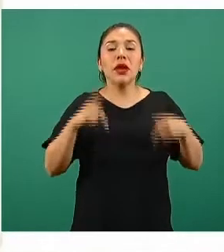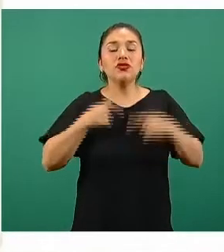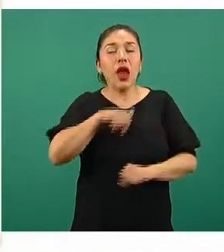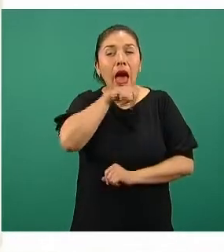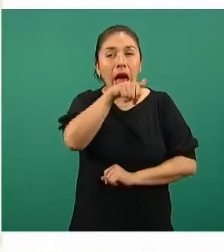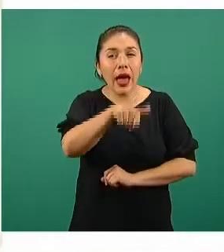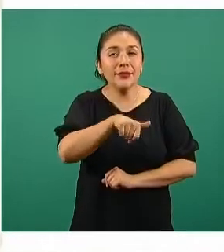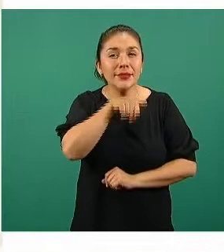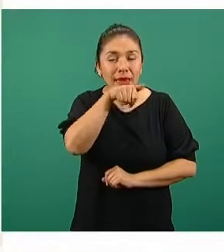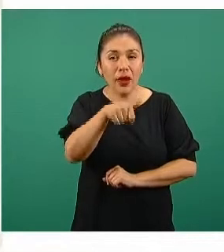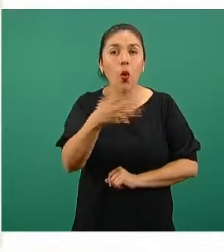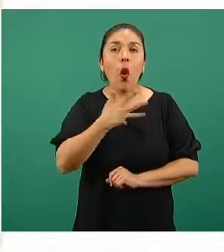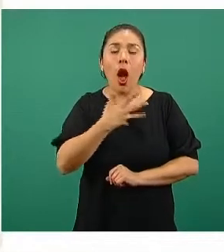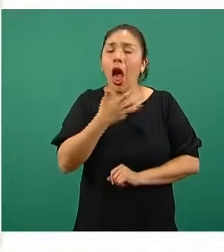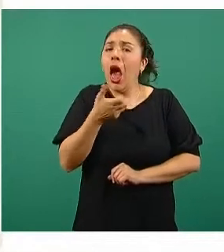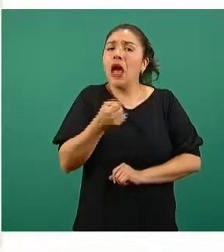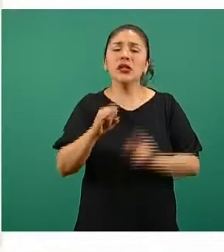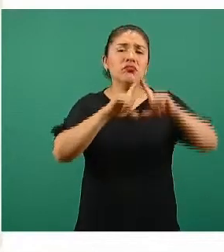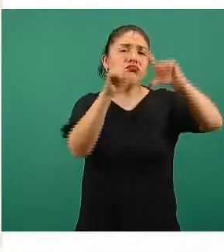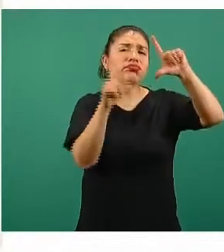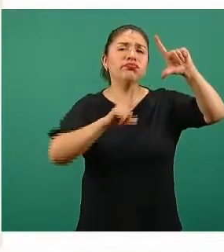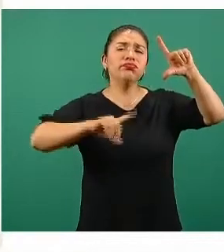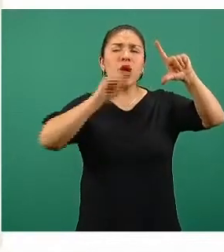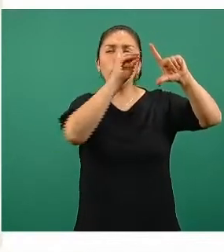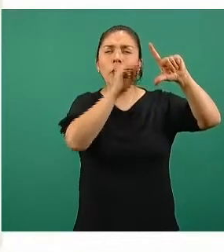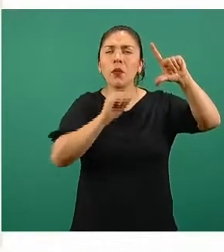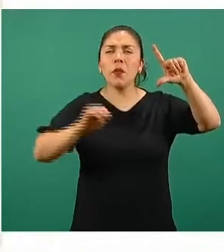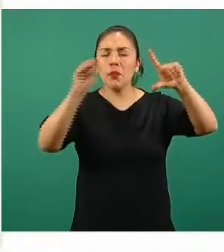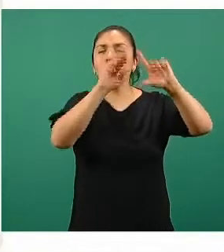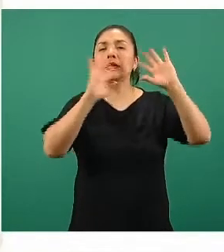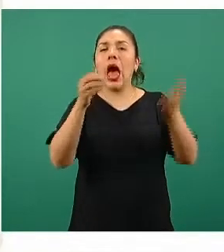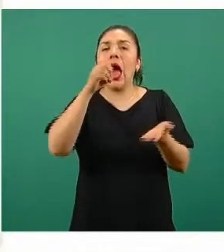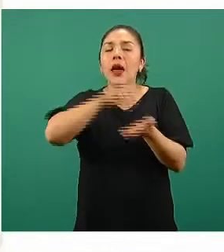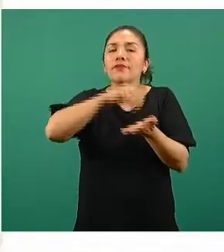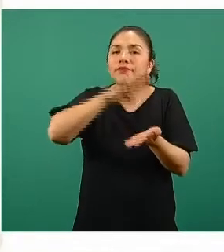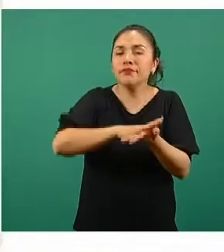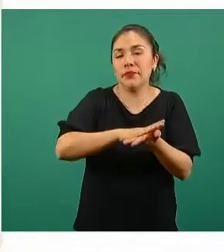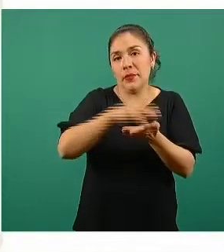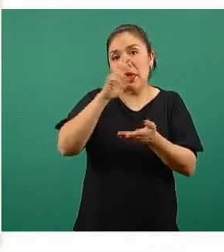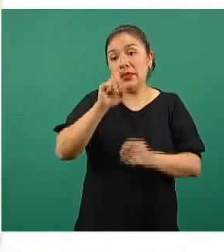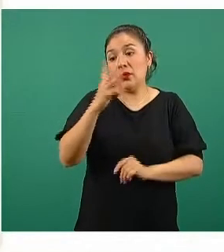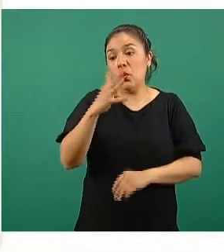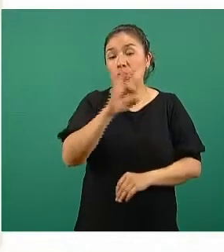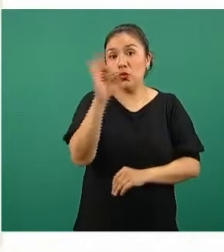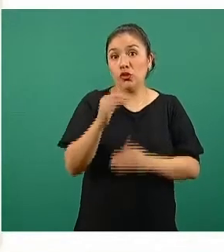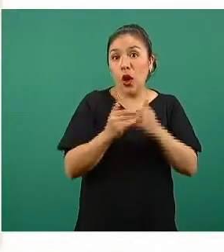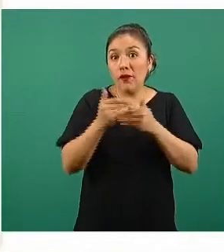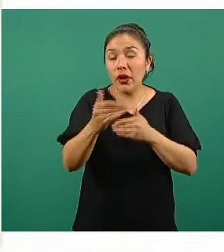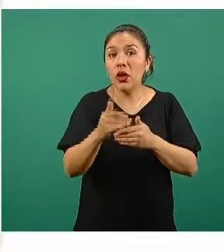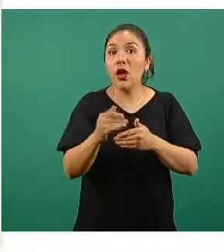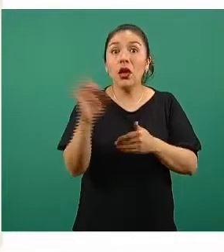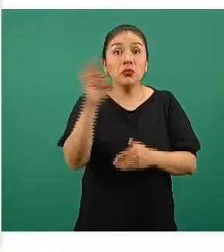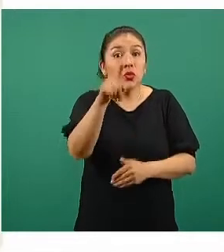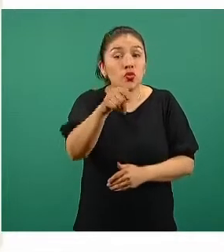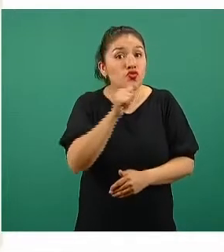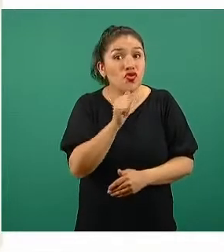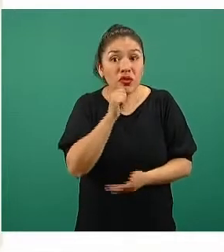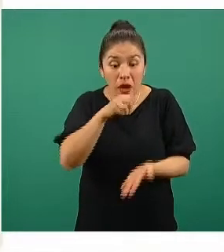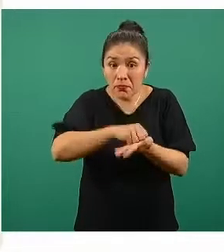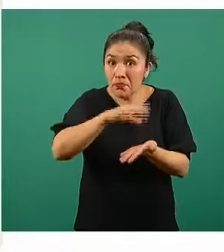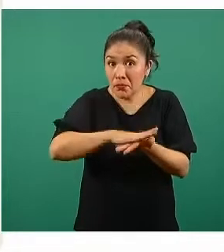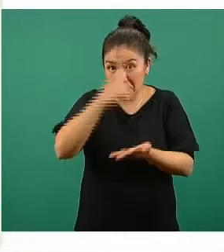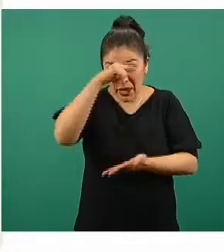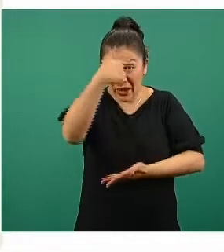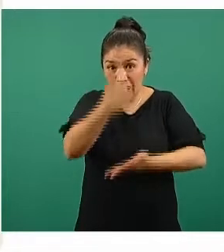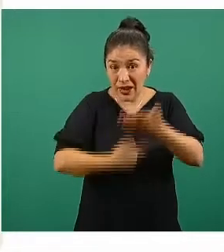mayores distribuidas en todo el territorio nacional. 34% de avance. Si usted aún no